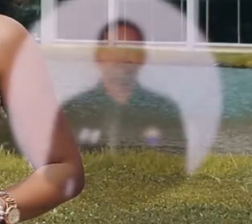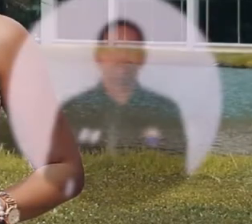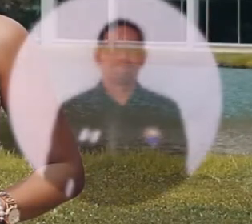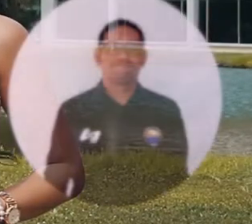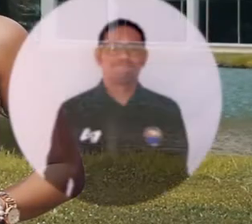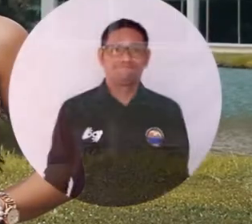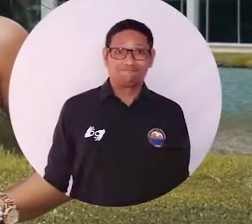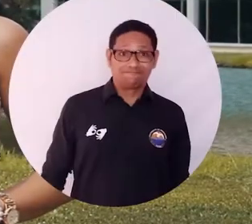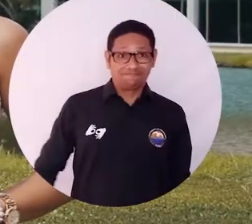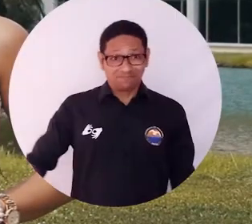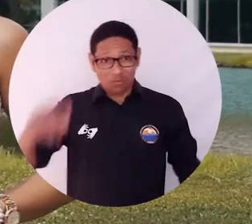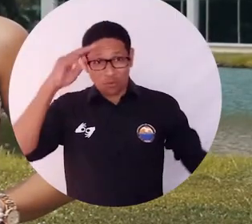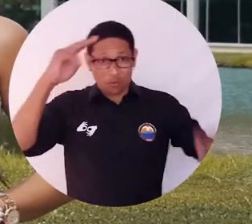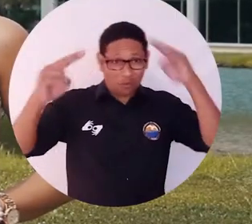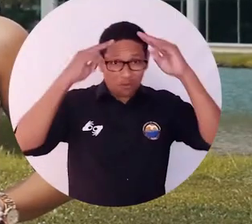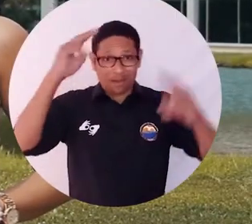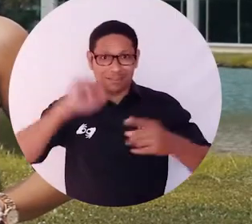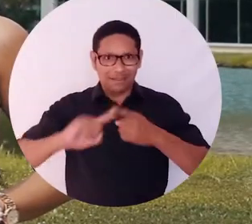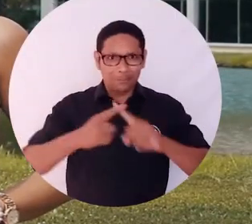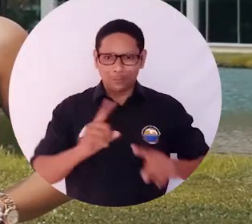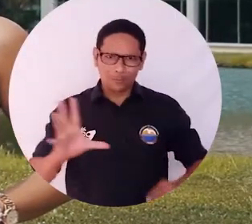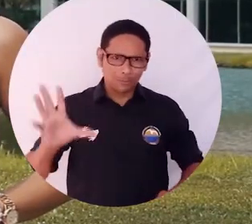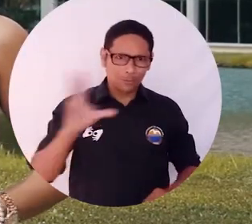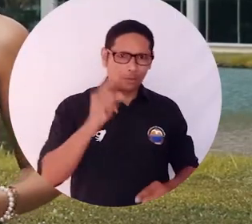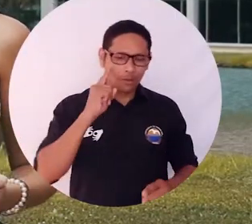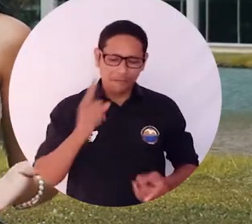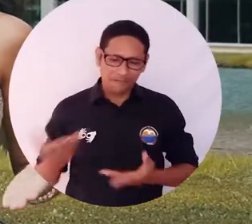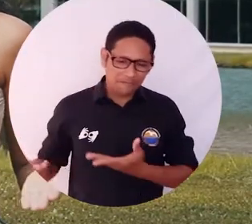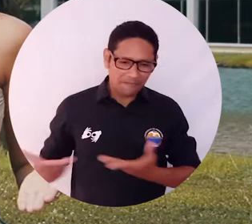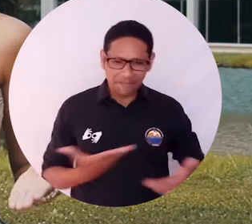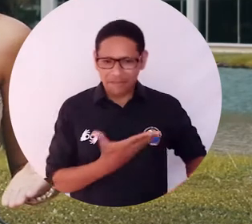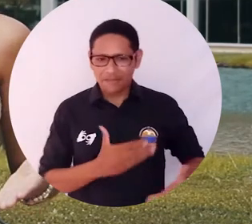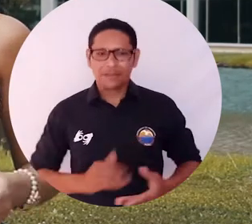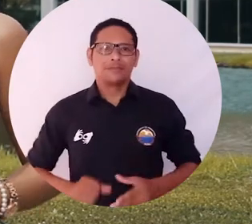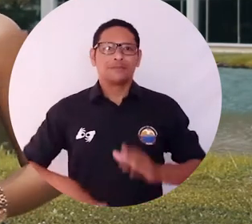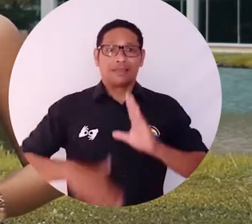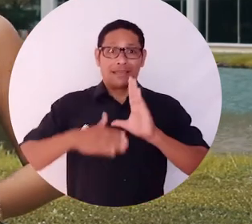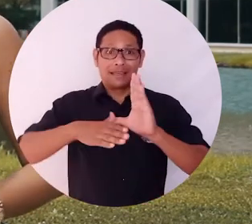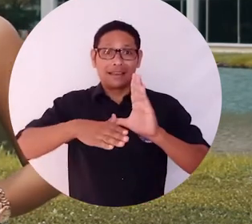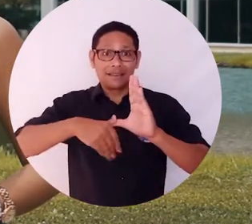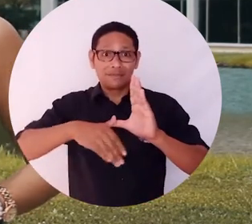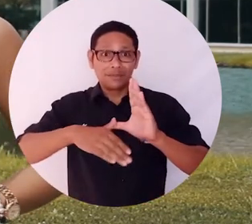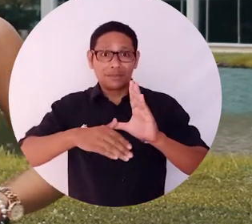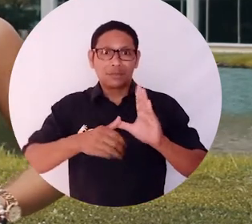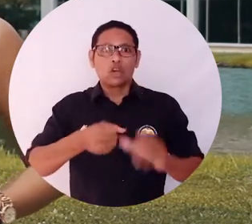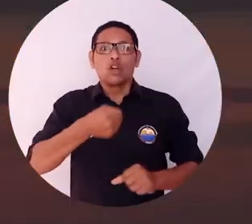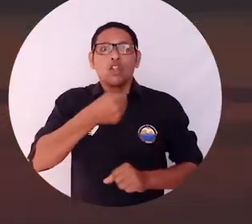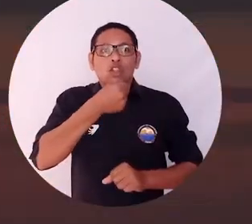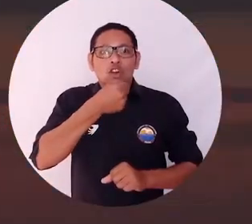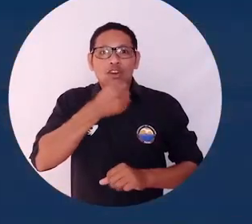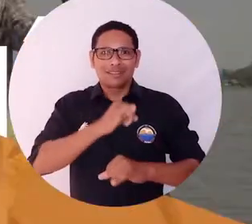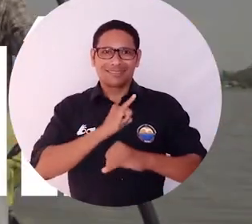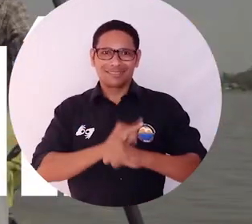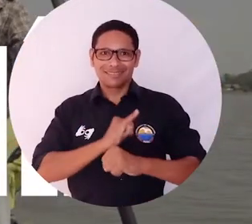¿Qué tal, amigos? Sean todos bienvenidos a El Campus TV, programa institucional de la Universidad del Magdalena.